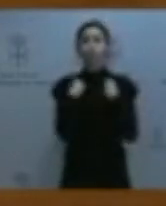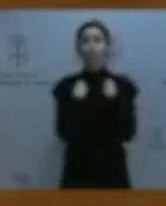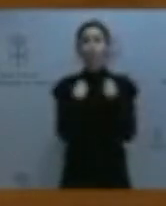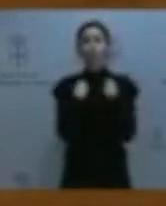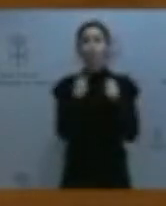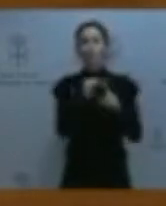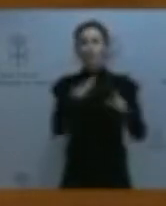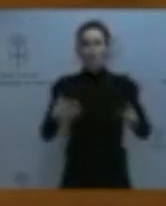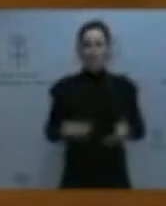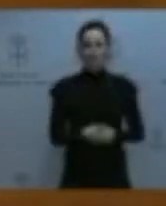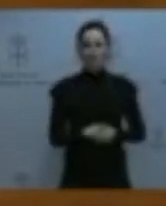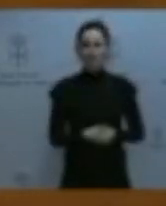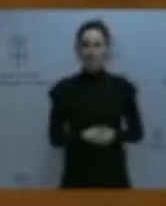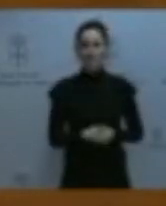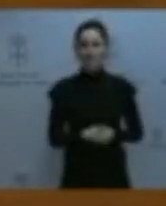Asturias.